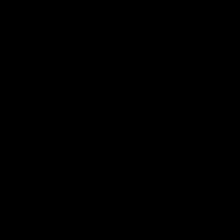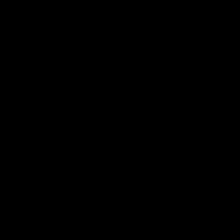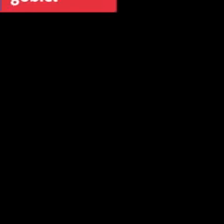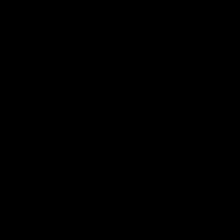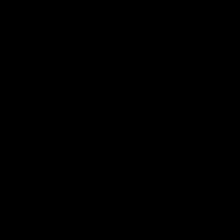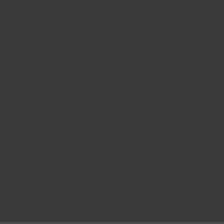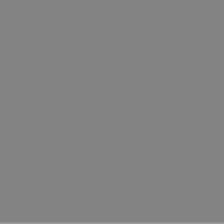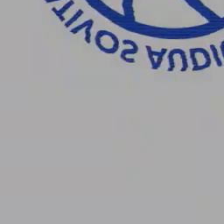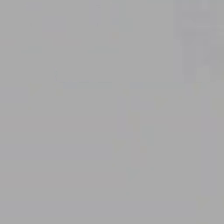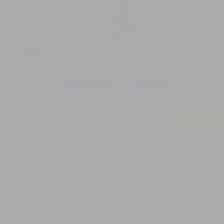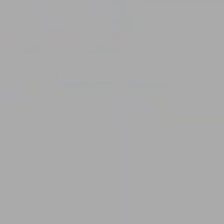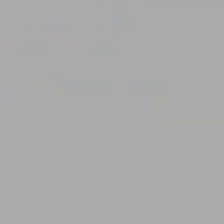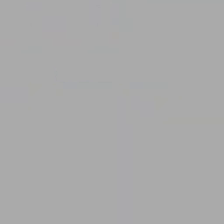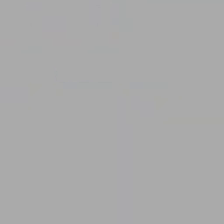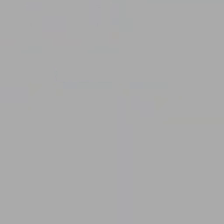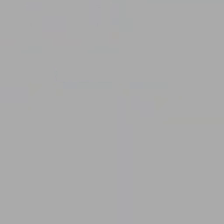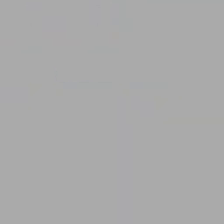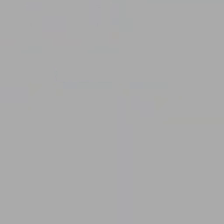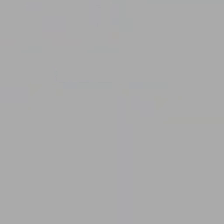¡Gracias!